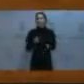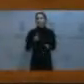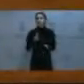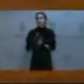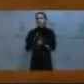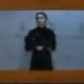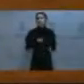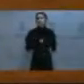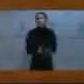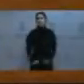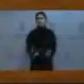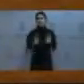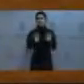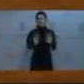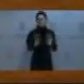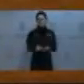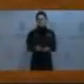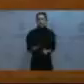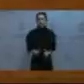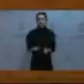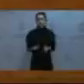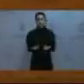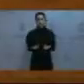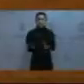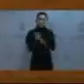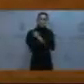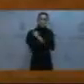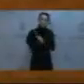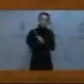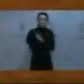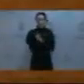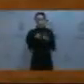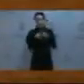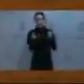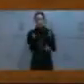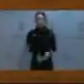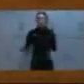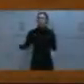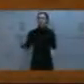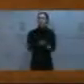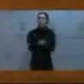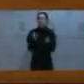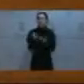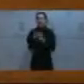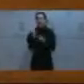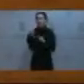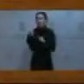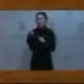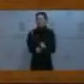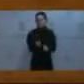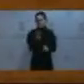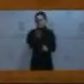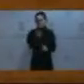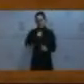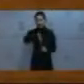en particular, pero dentro de lo malo, Asturias vuelve a aparecer en la peor situación, ya que somos la